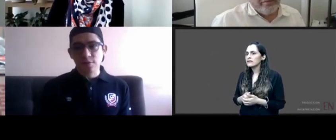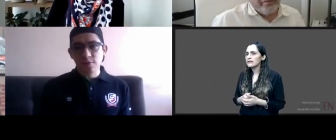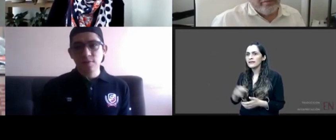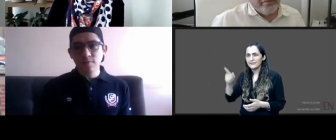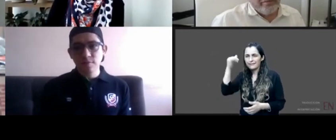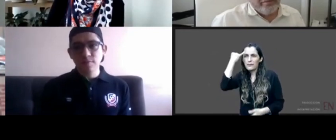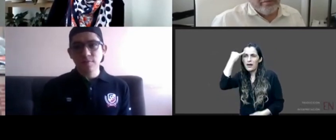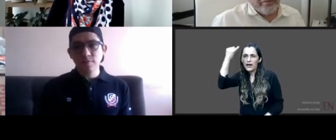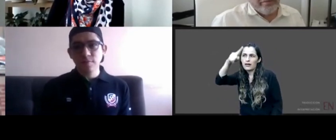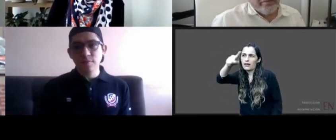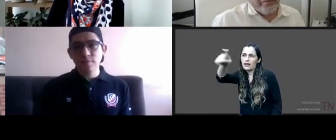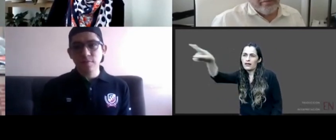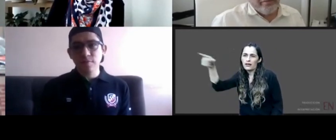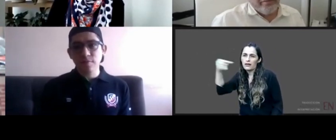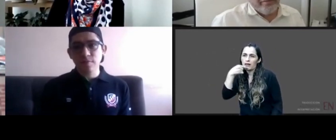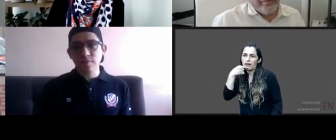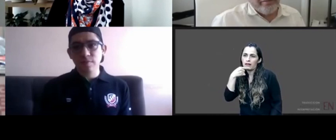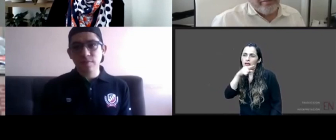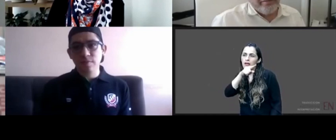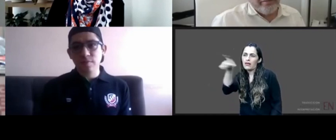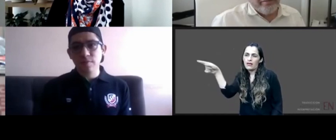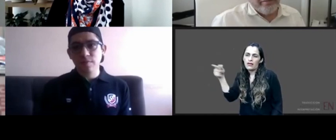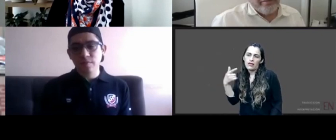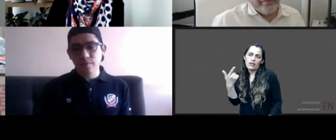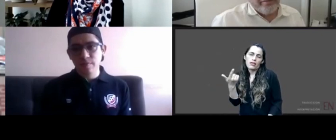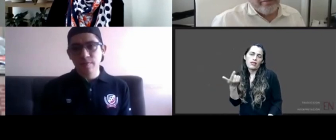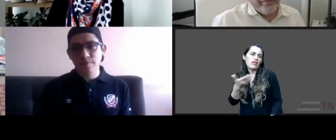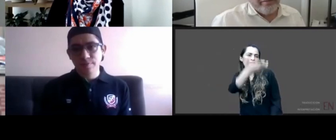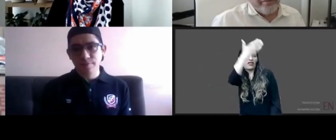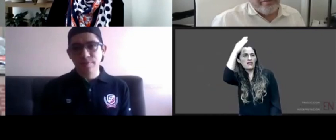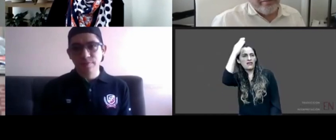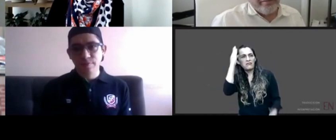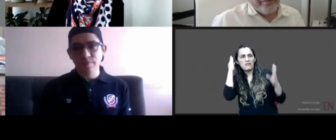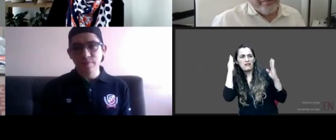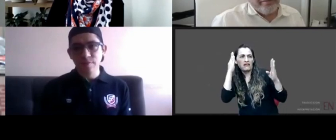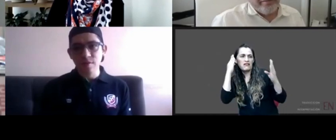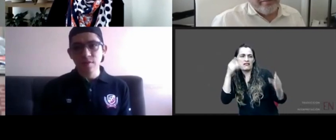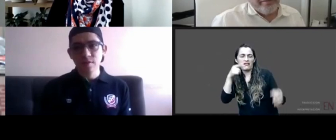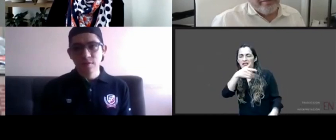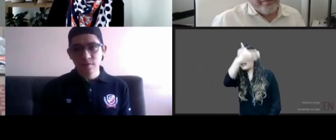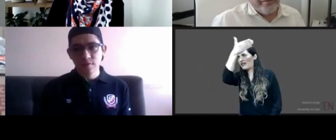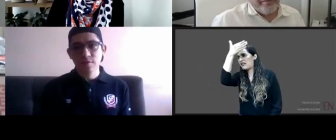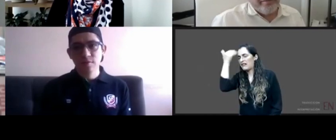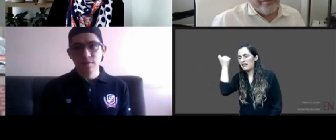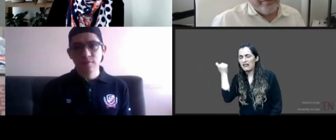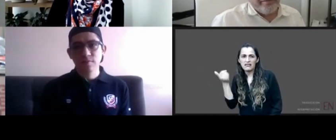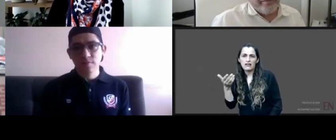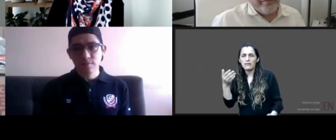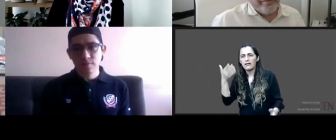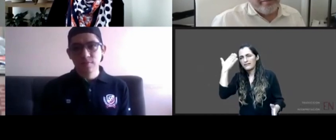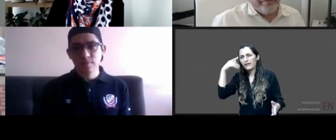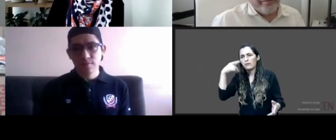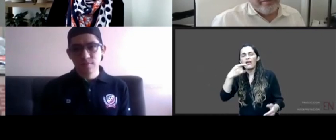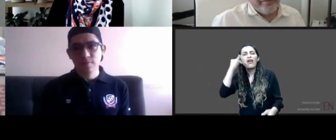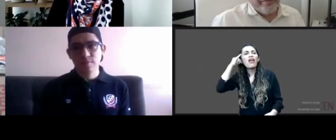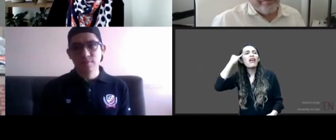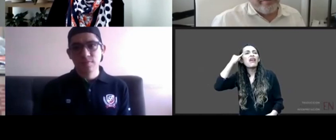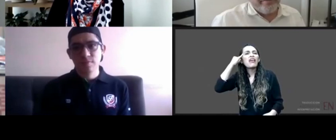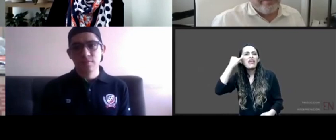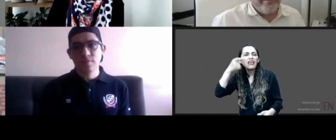niños, empezaron. Eres una burra, no sabes, india bajada del